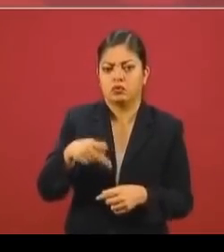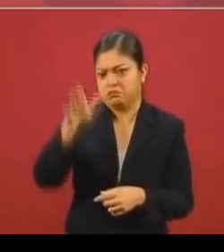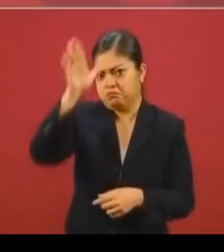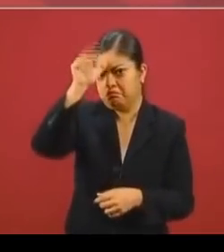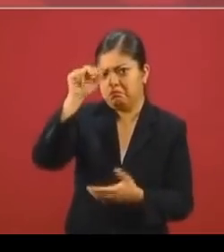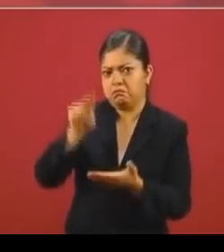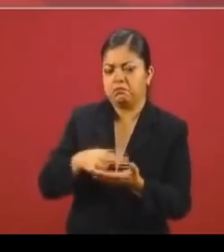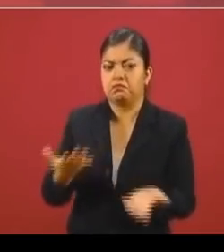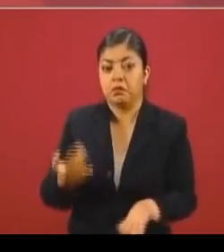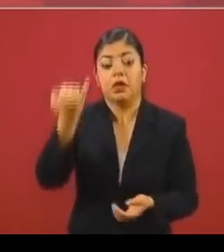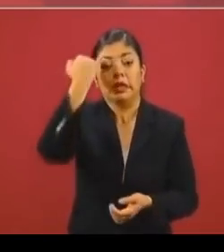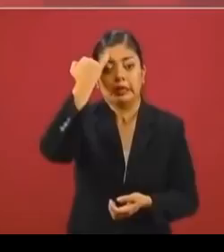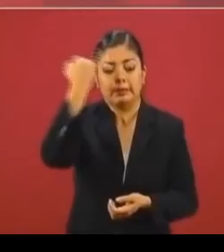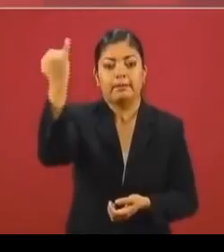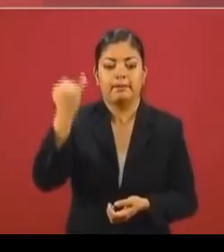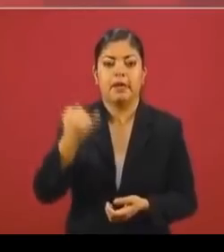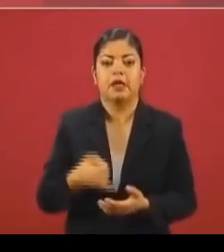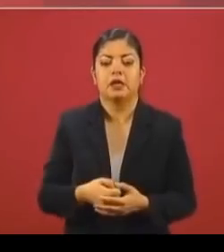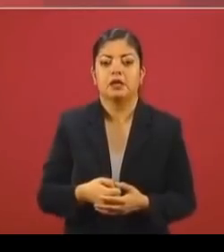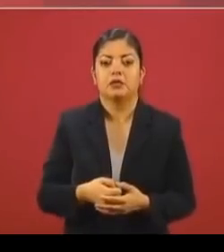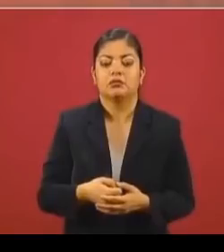Imagínense, ahora